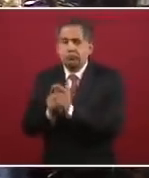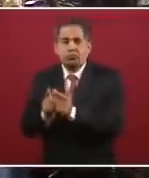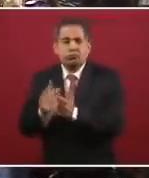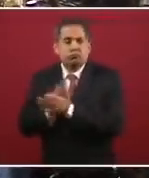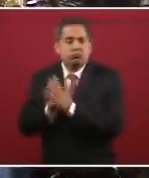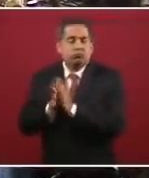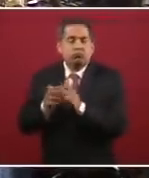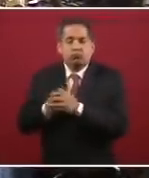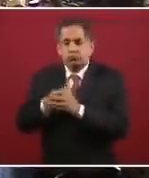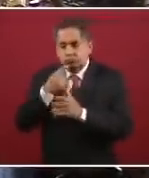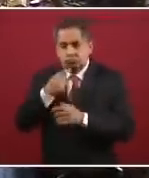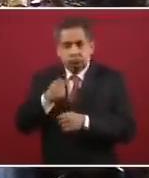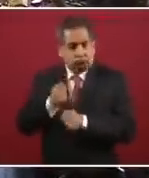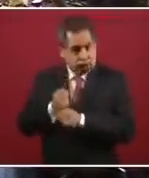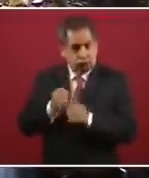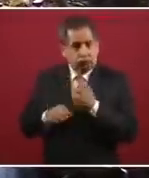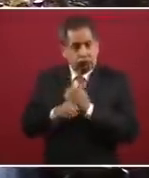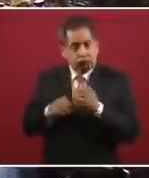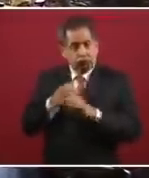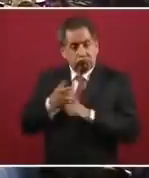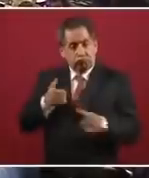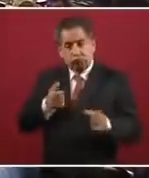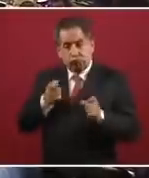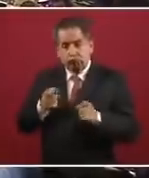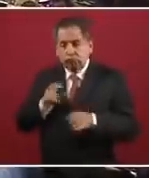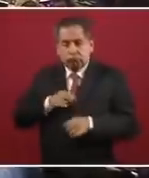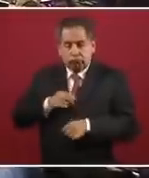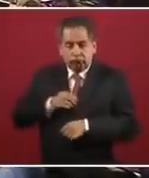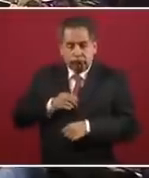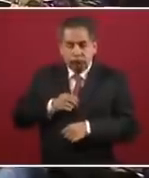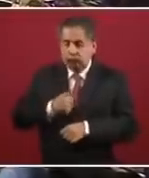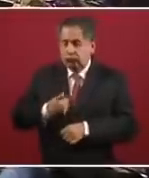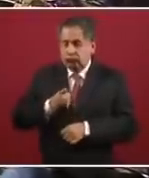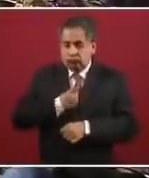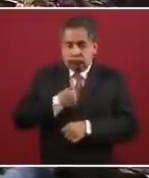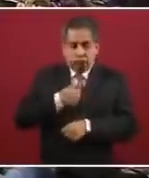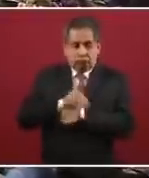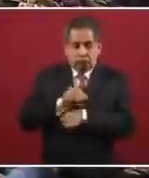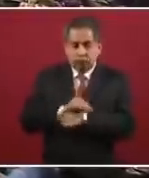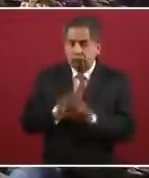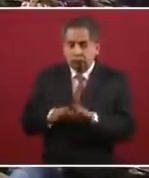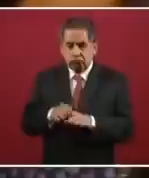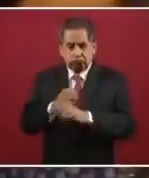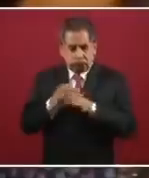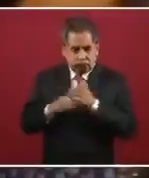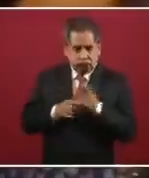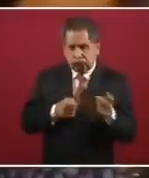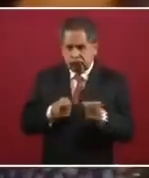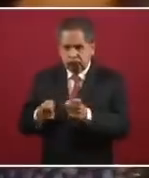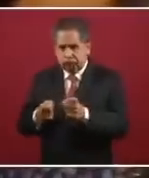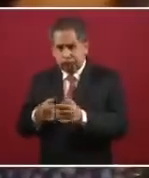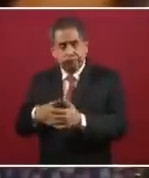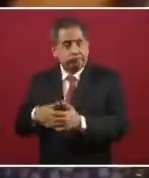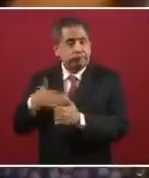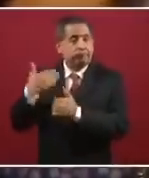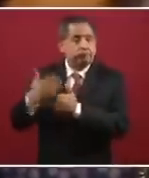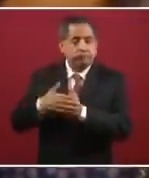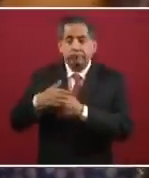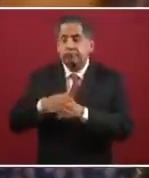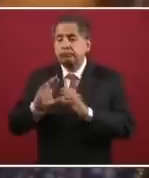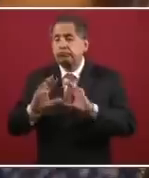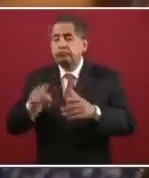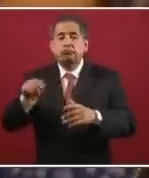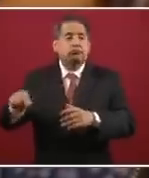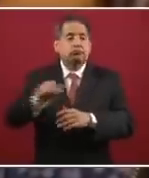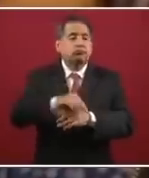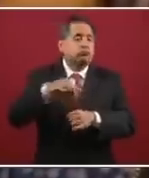nos dicen, armados, no son autodefensas. Entonces, vienen elecciones en algunas